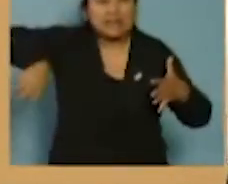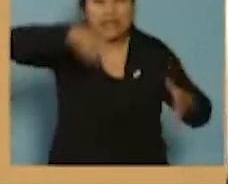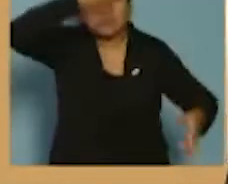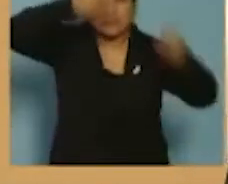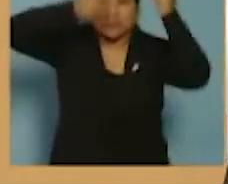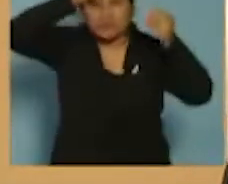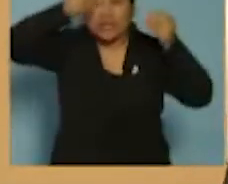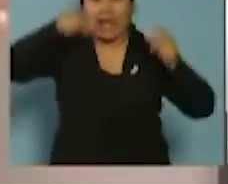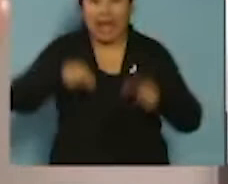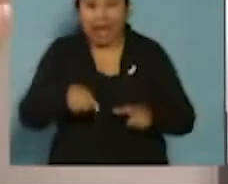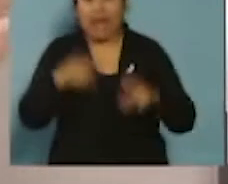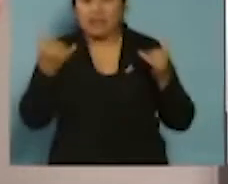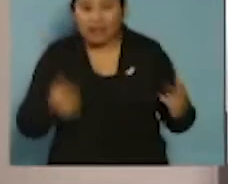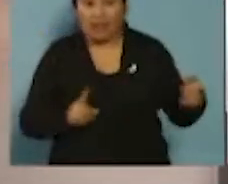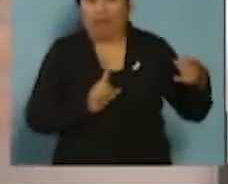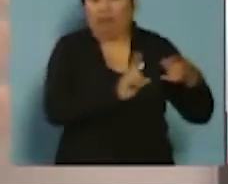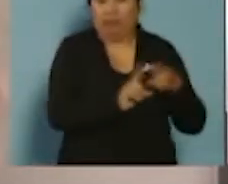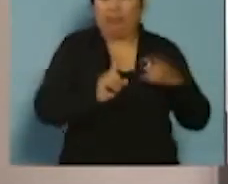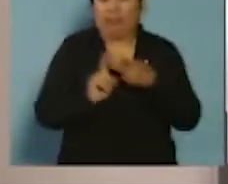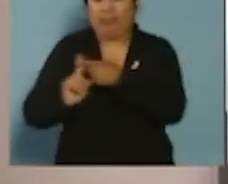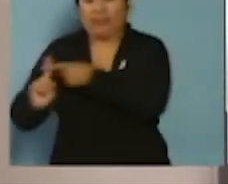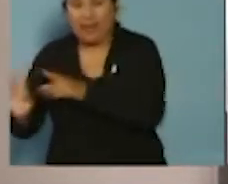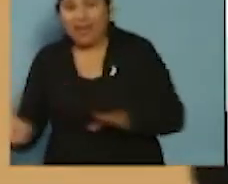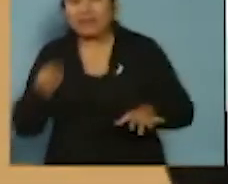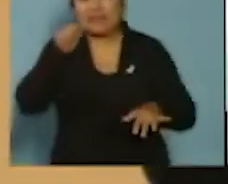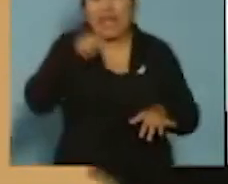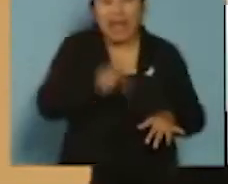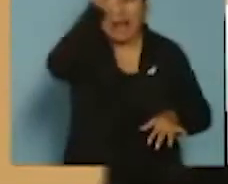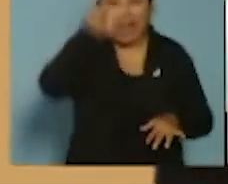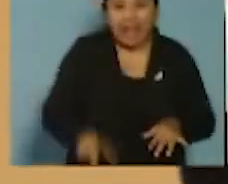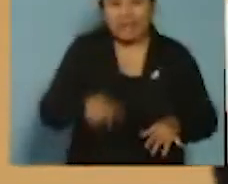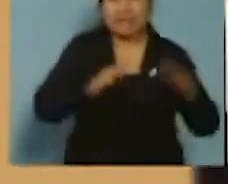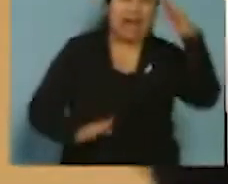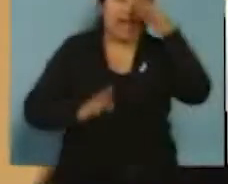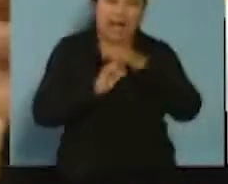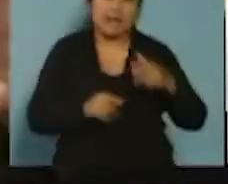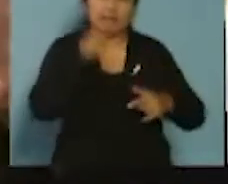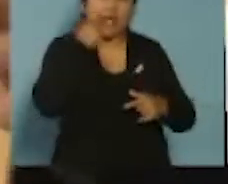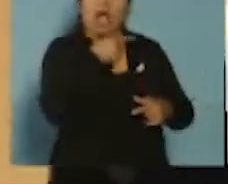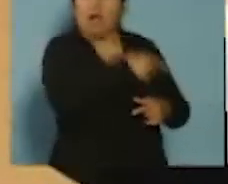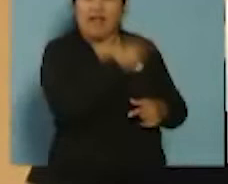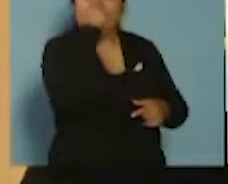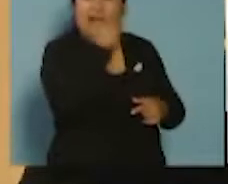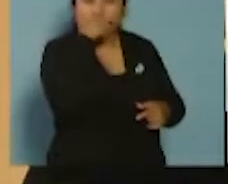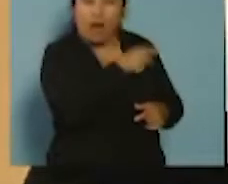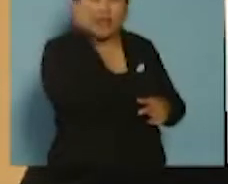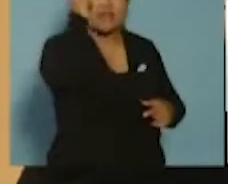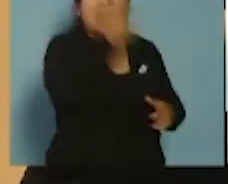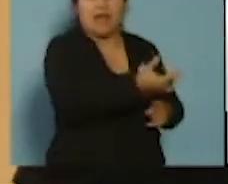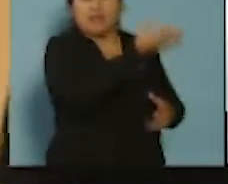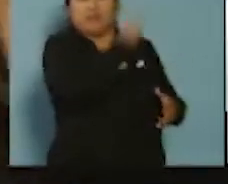el origen que es manuel belgrano eso es lo que demuestra el libro y digamos y cada uno de ellos tiene